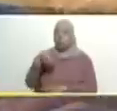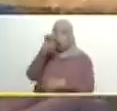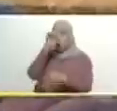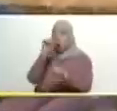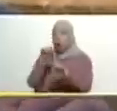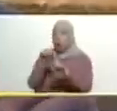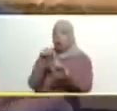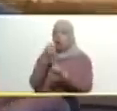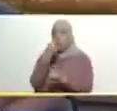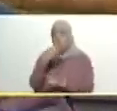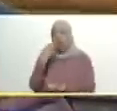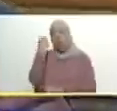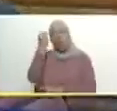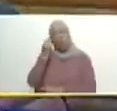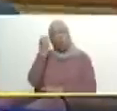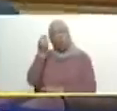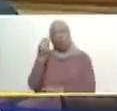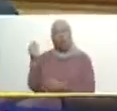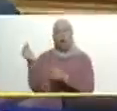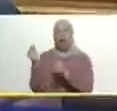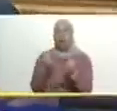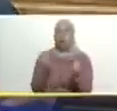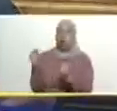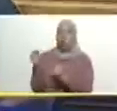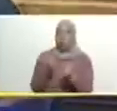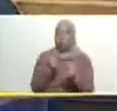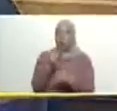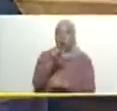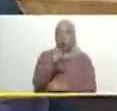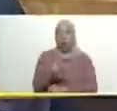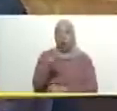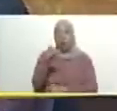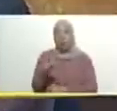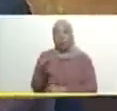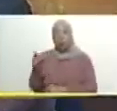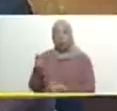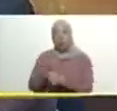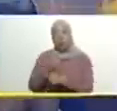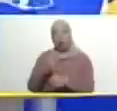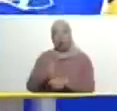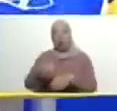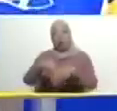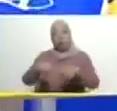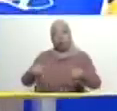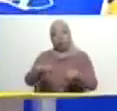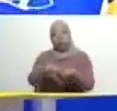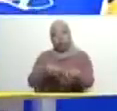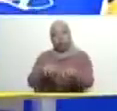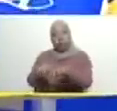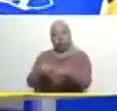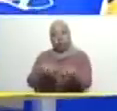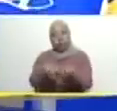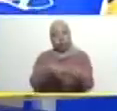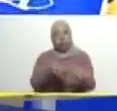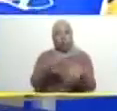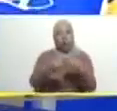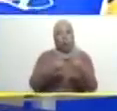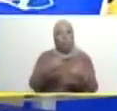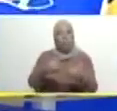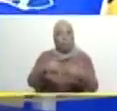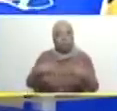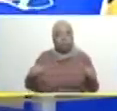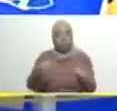perspectiva que vamos a discutir con nuestros agricultores y ver cuáles son las